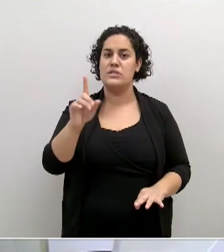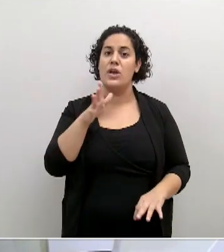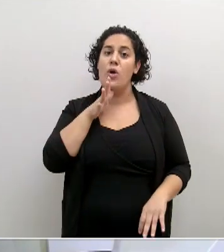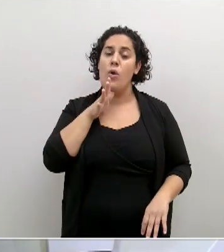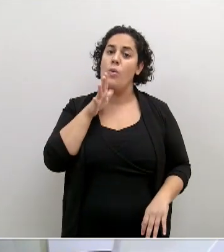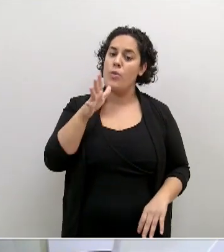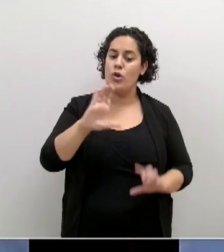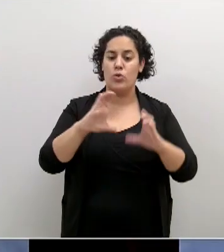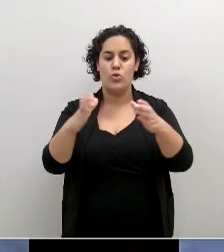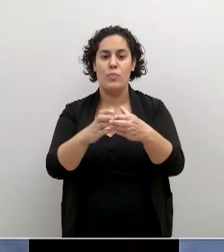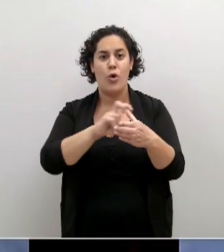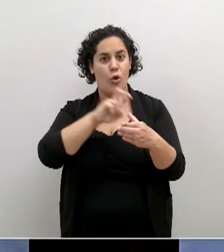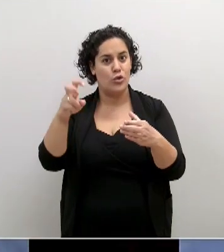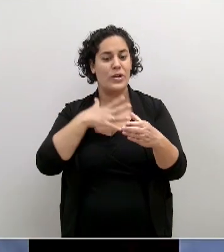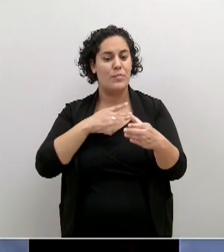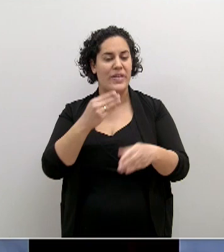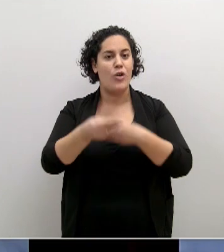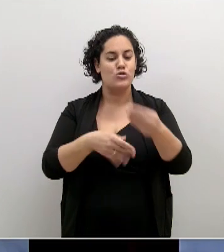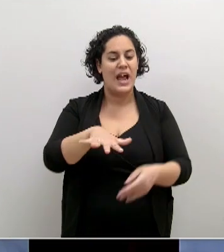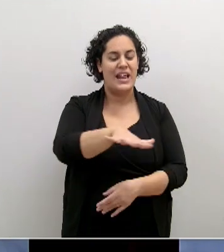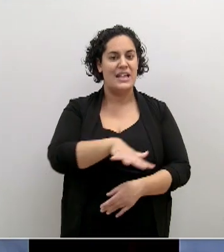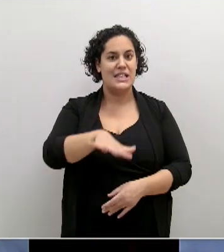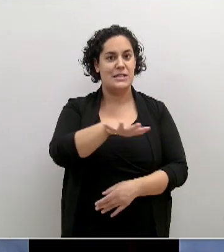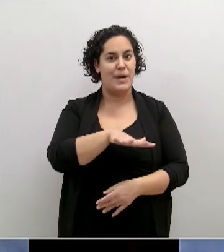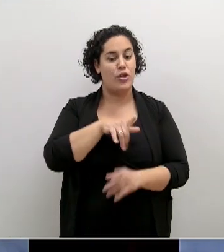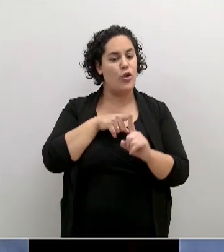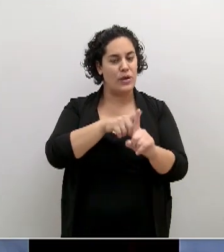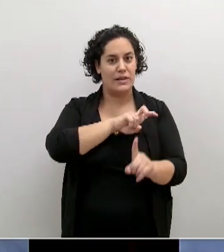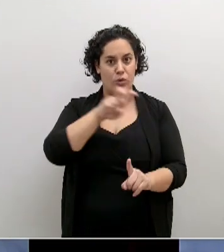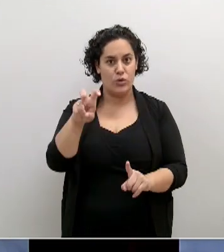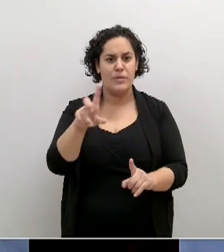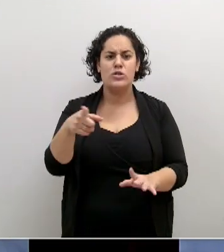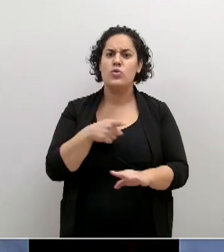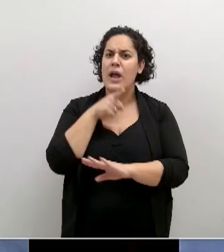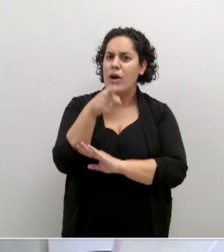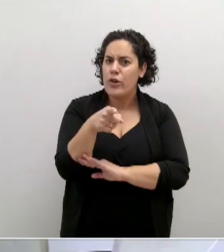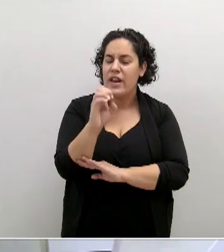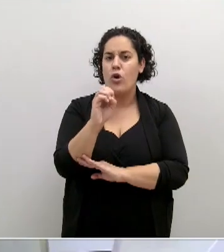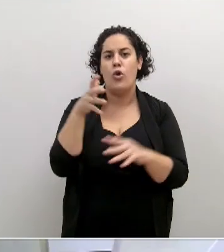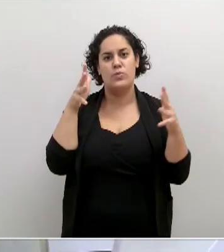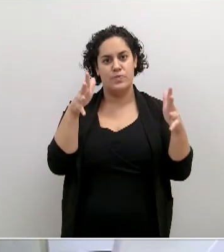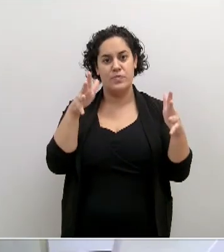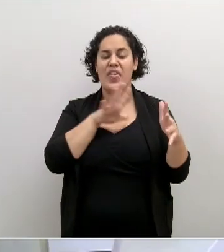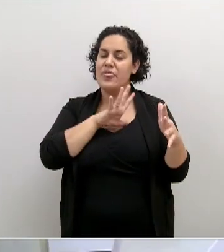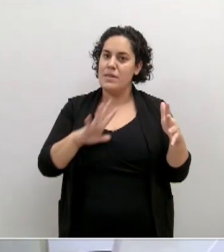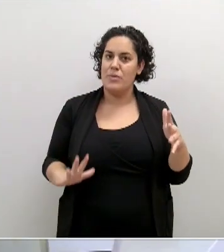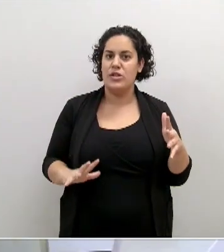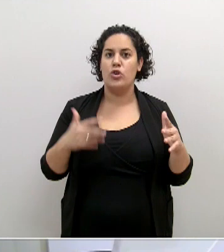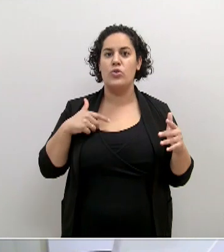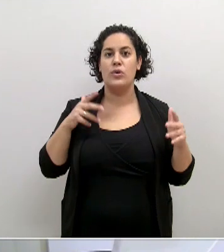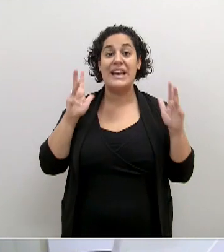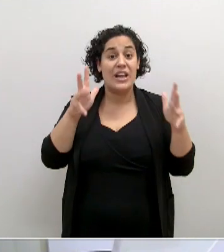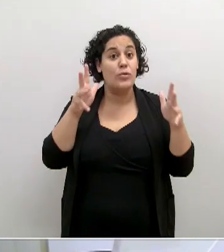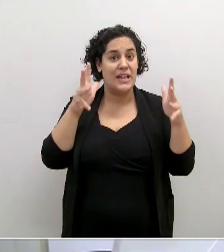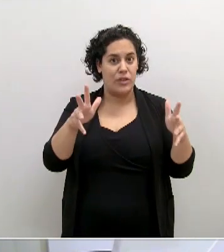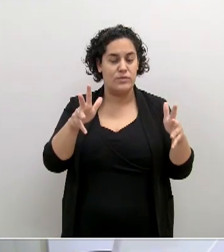fines distintos. Pero va a ser una orden, no una recomendación. En principio es una recomendación porque los ayuntamientos son los